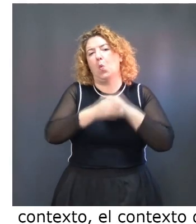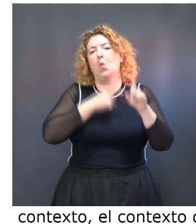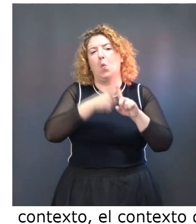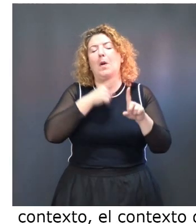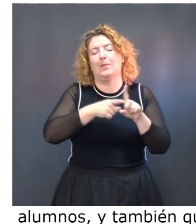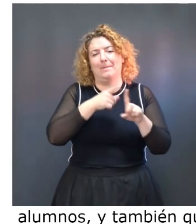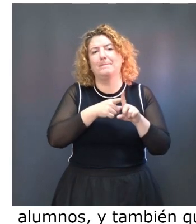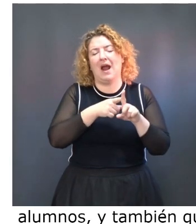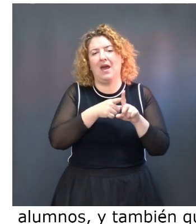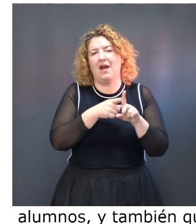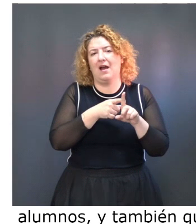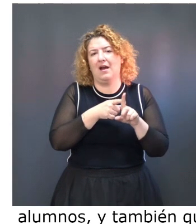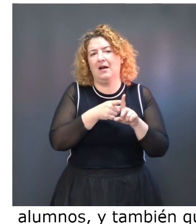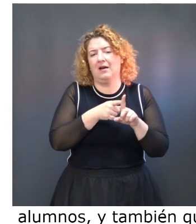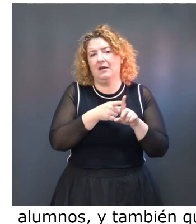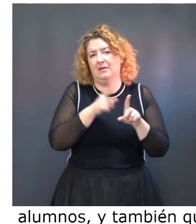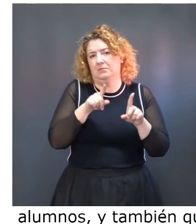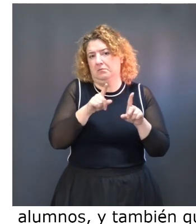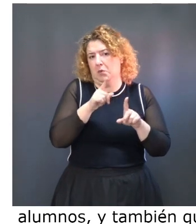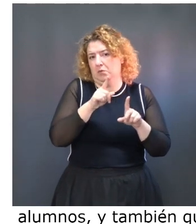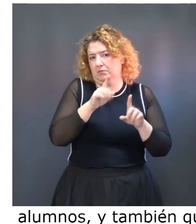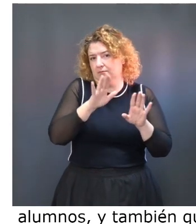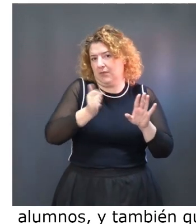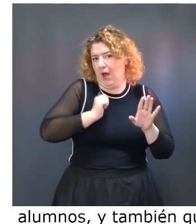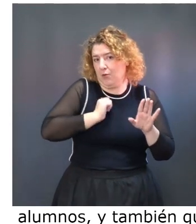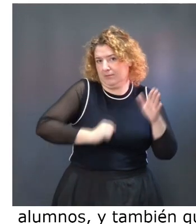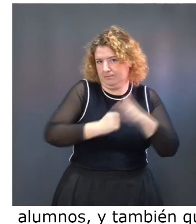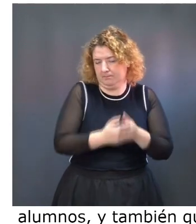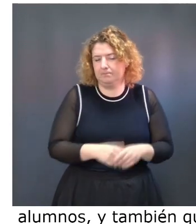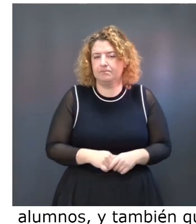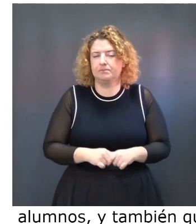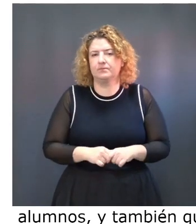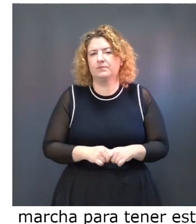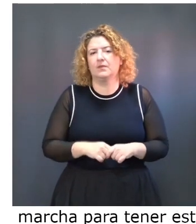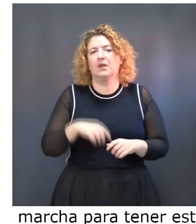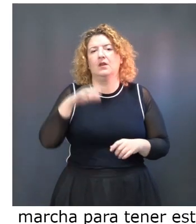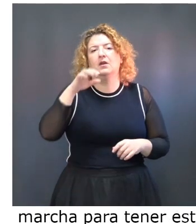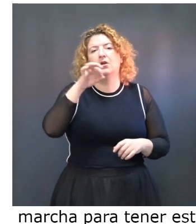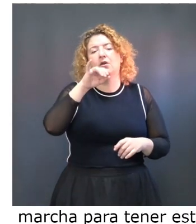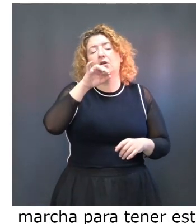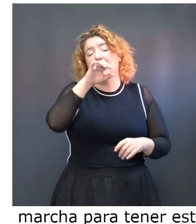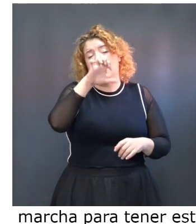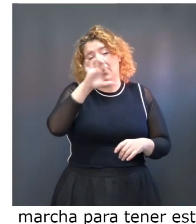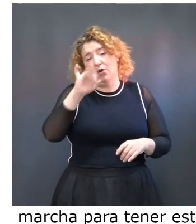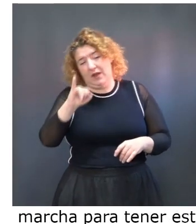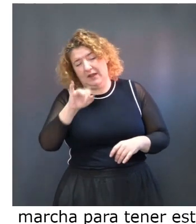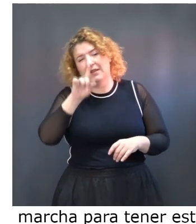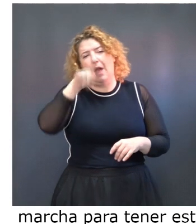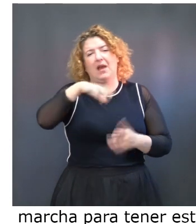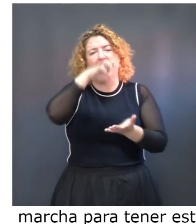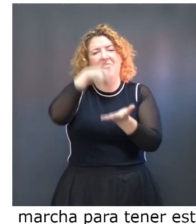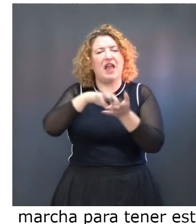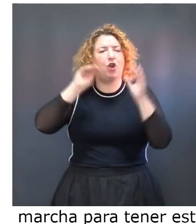para tener esta parte, ¿no? La OEI también tenemos un centro